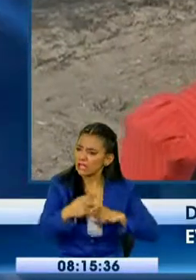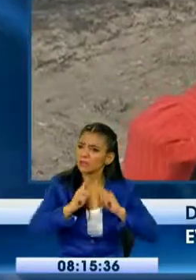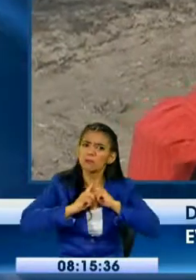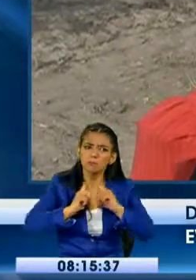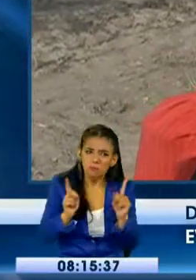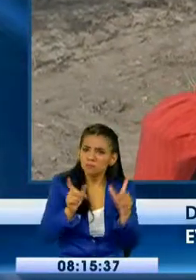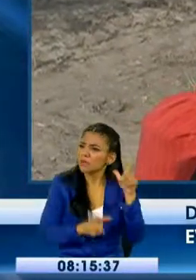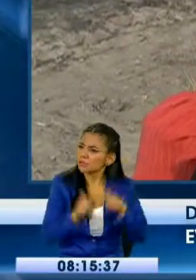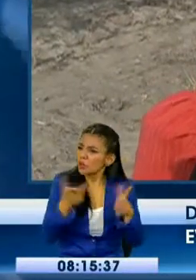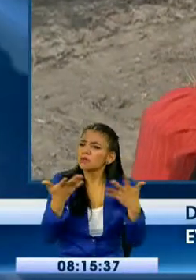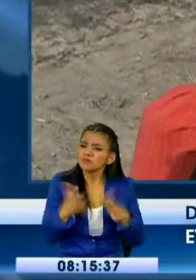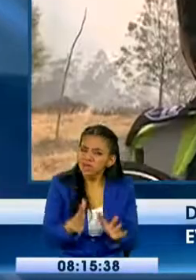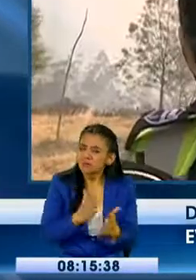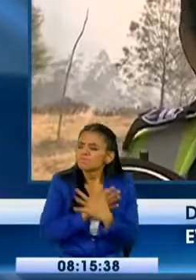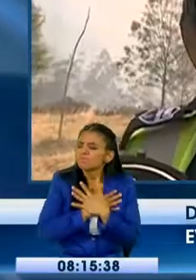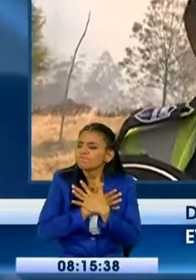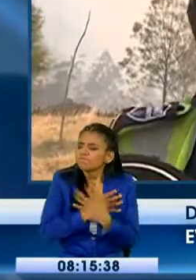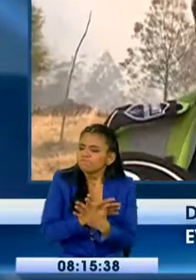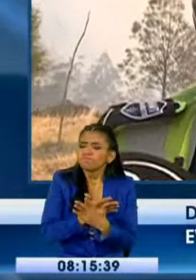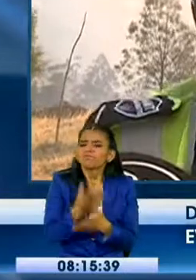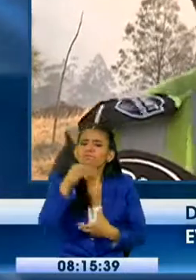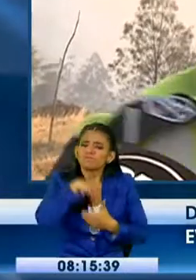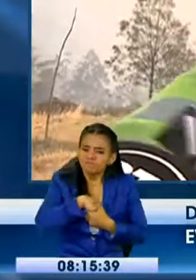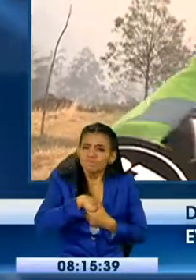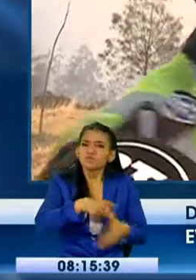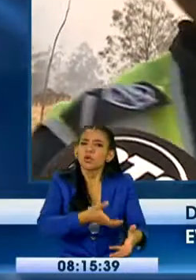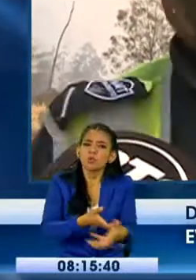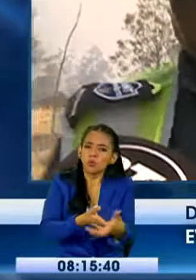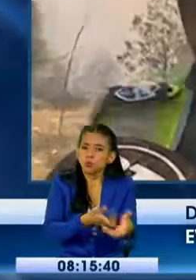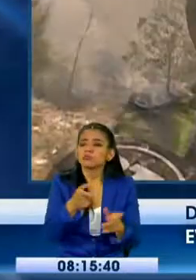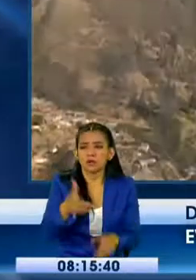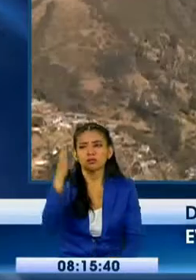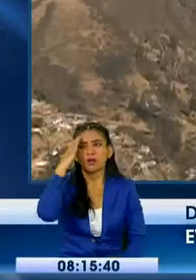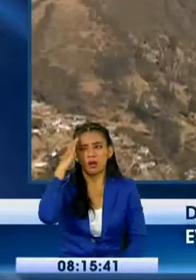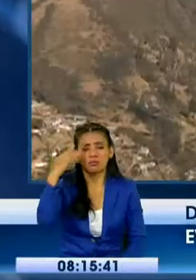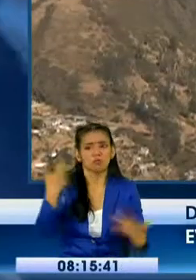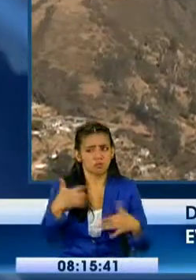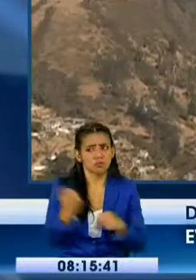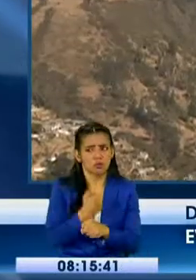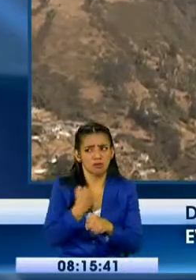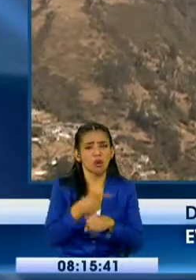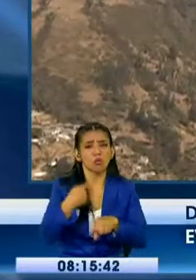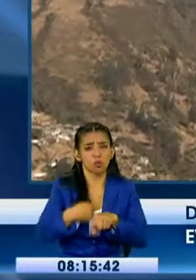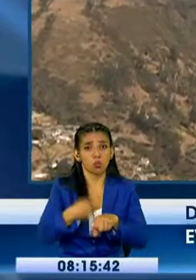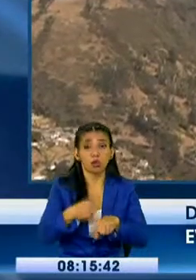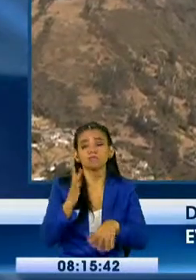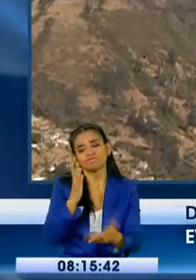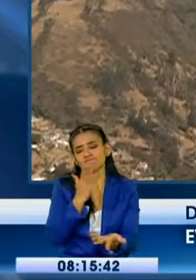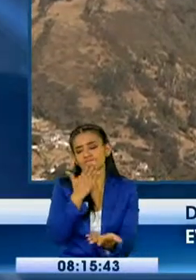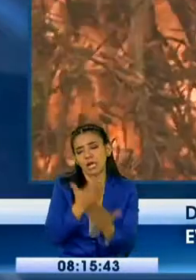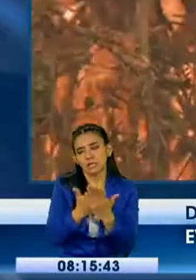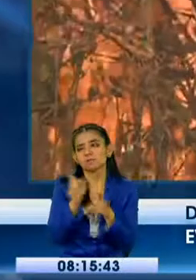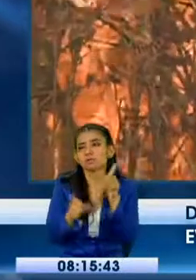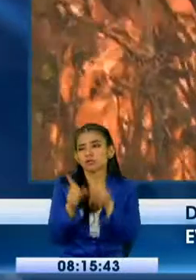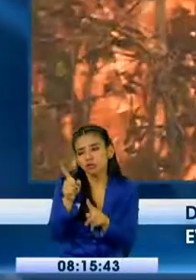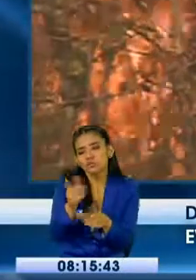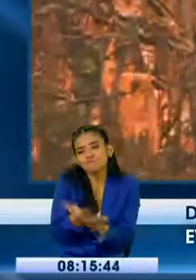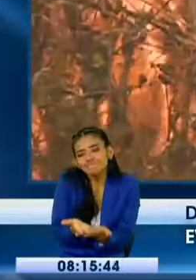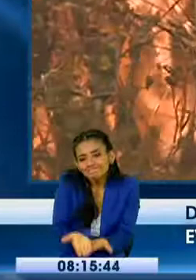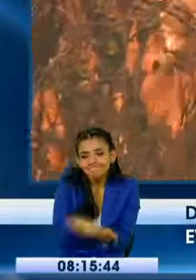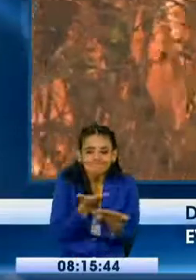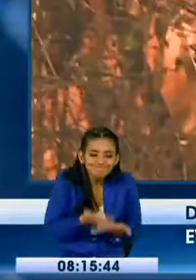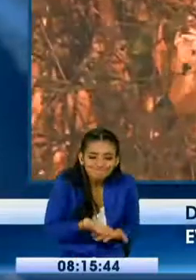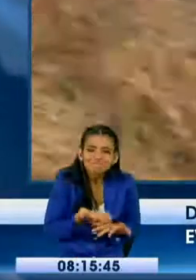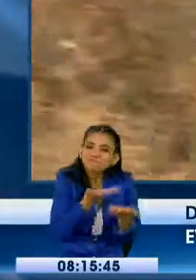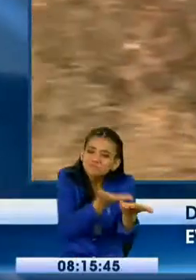gente hoy está llevándole en su corazón mucho más adentro al Cuerpo de Bomberos, porque sabe la misión que hace. Así que no podemos dejar de agradecer públicamente esas pruebas